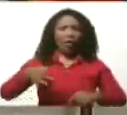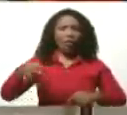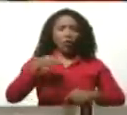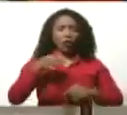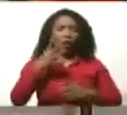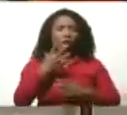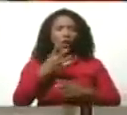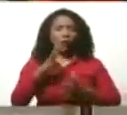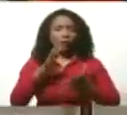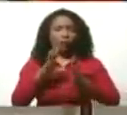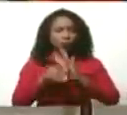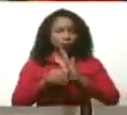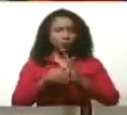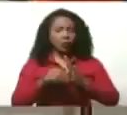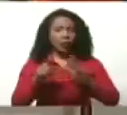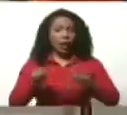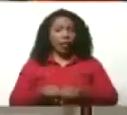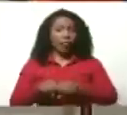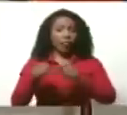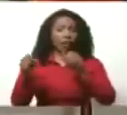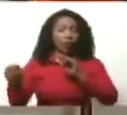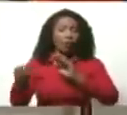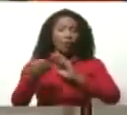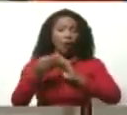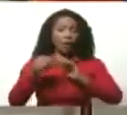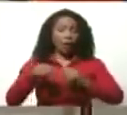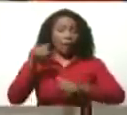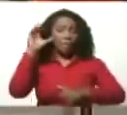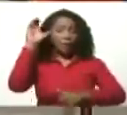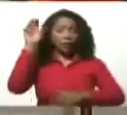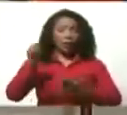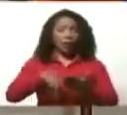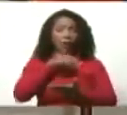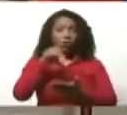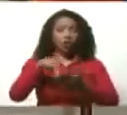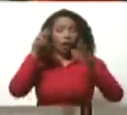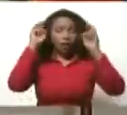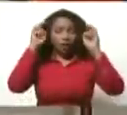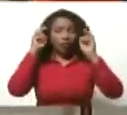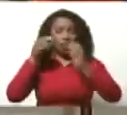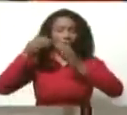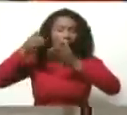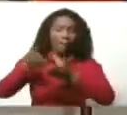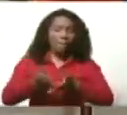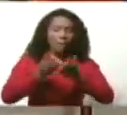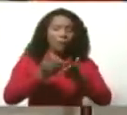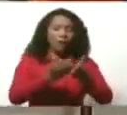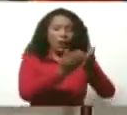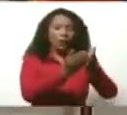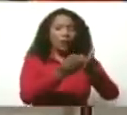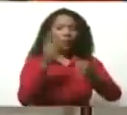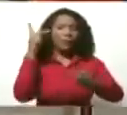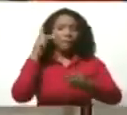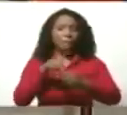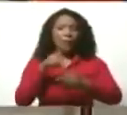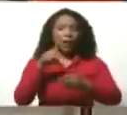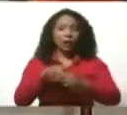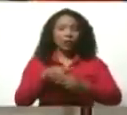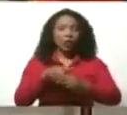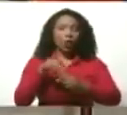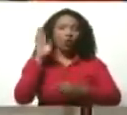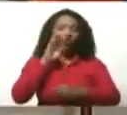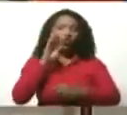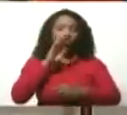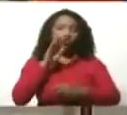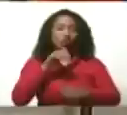el daño causado al patrimonio nacional con el tema del buque chatarra, Petro Saudí.